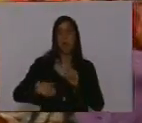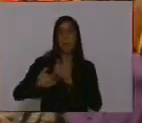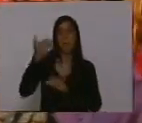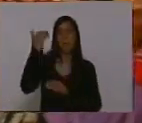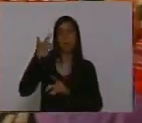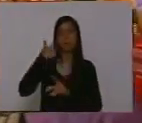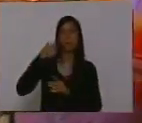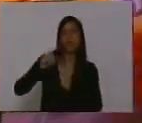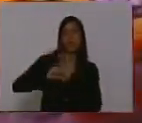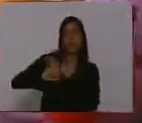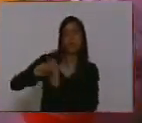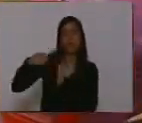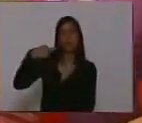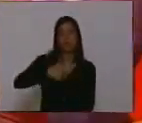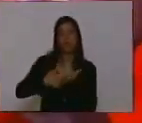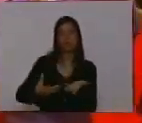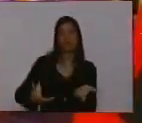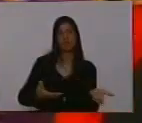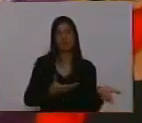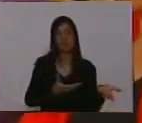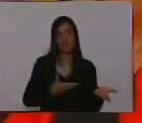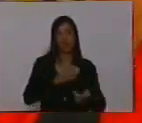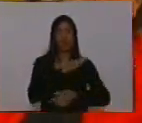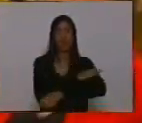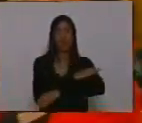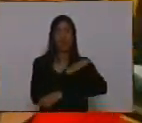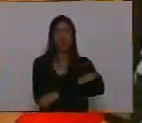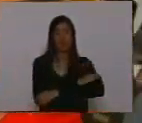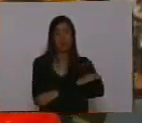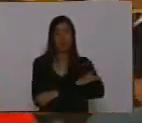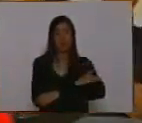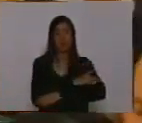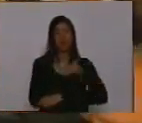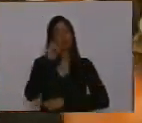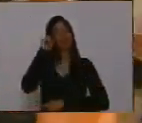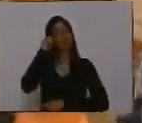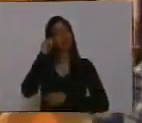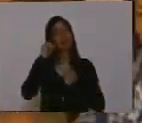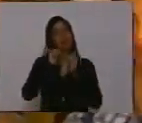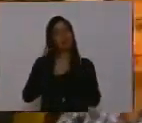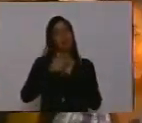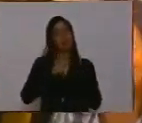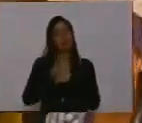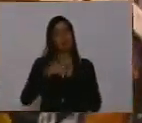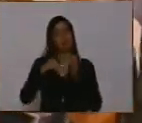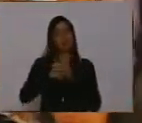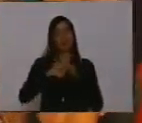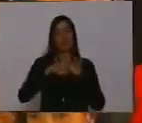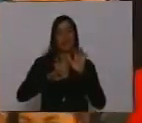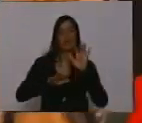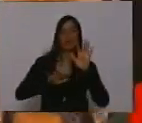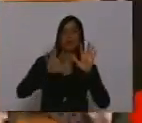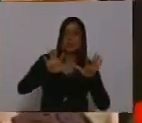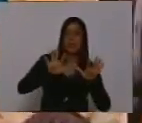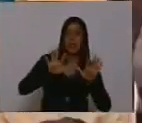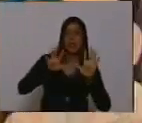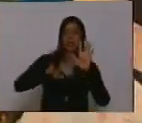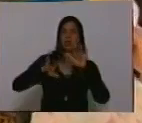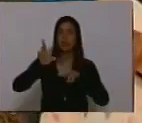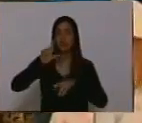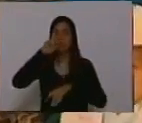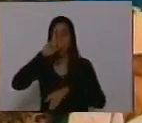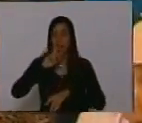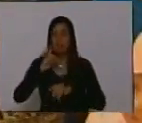empresas. El deporte en las cuartas también es recordar nuestras luchas. Nosotros apenas con 10, 12 años veíamos a esos compañeros